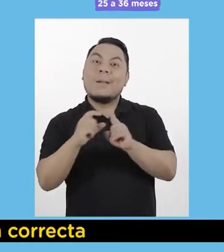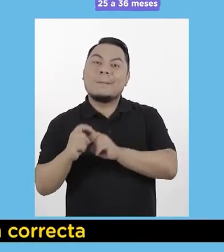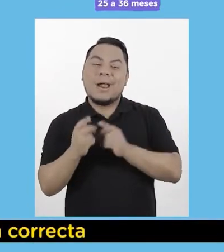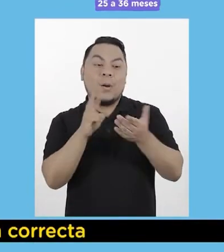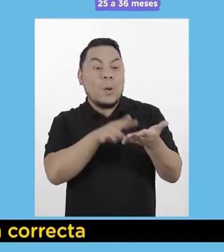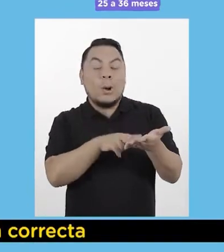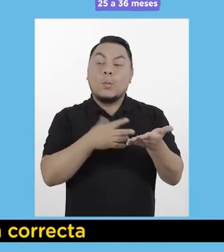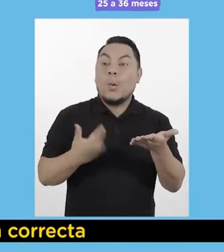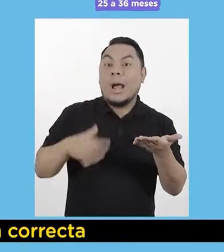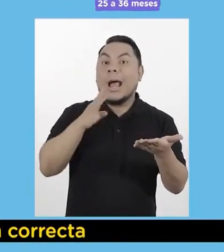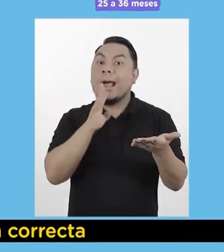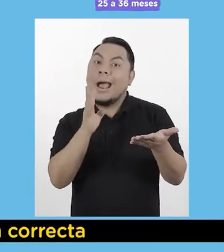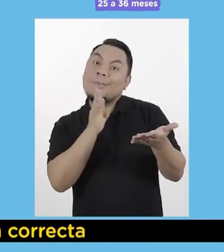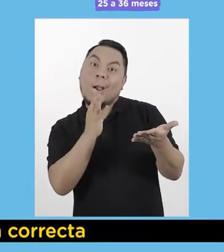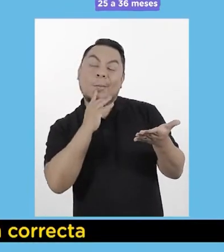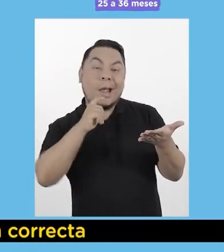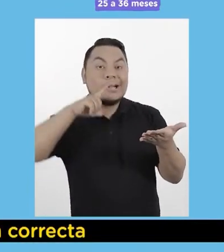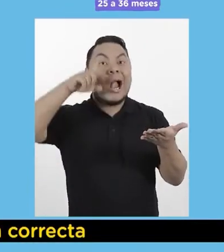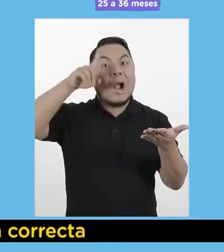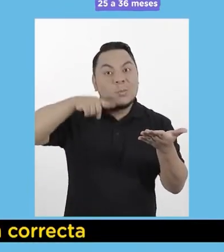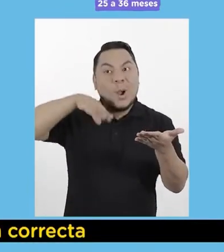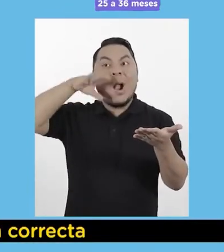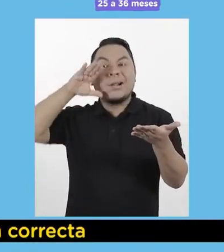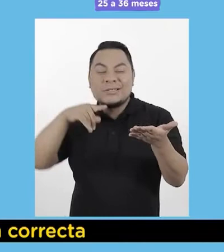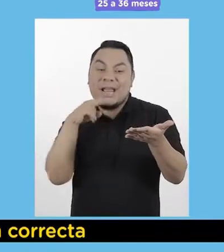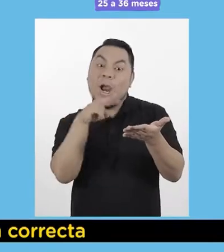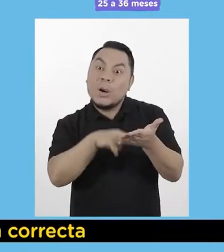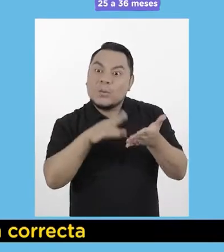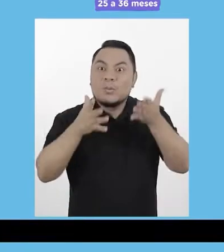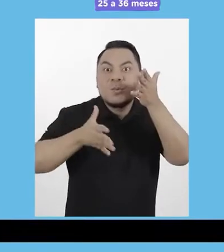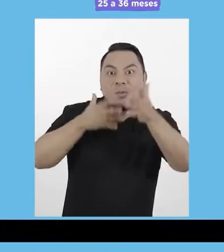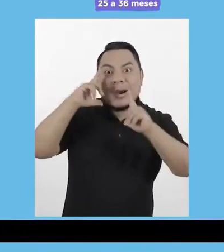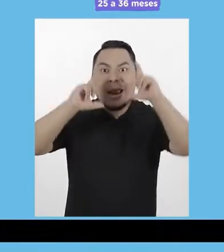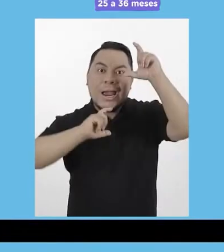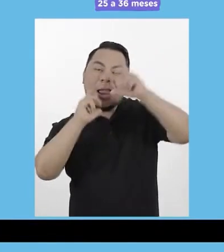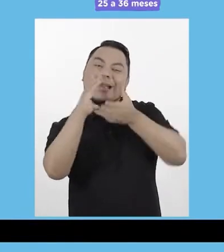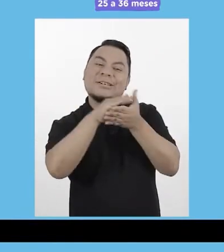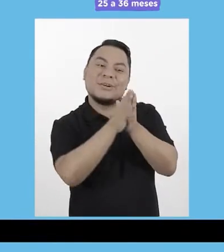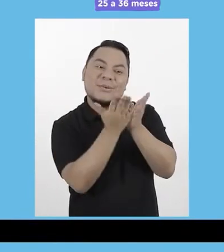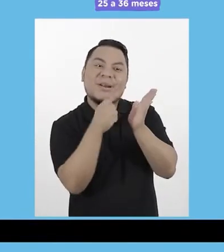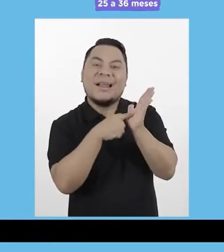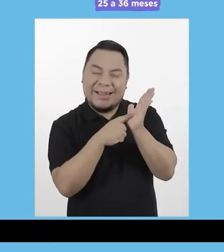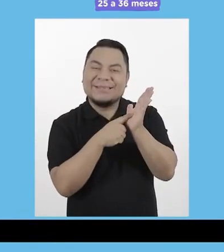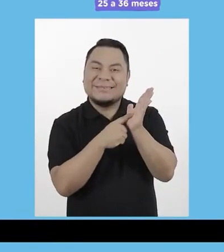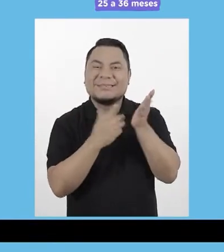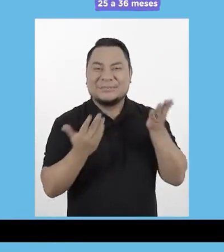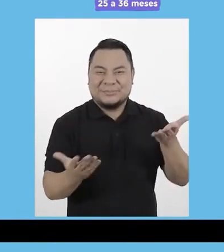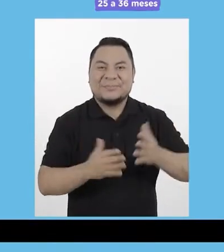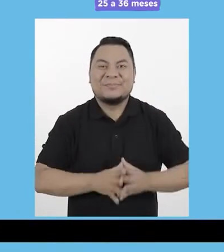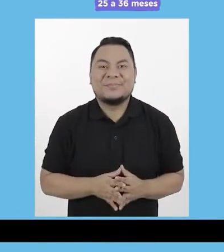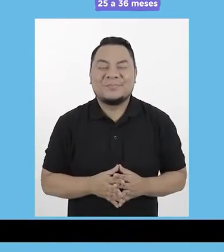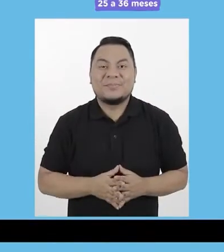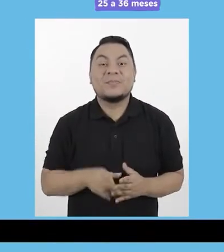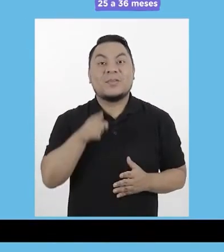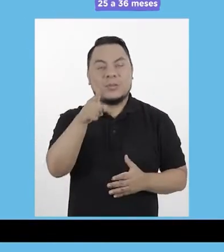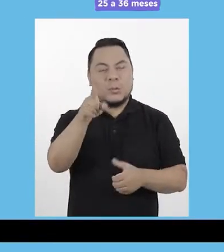cada palabra y dándole la entonación correcta a cada frase y oración.